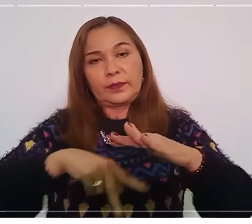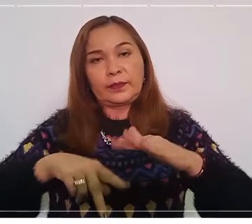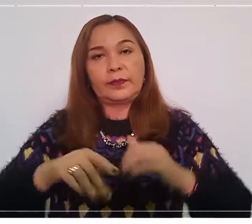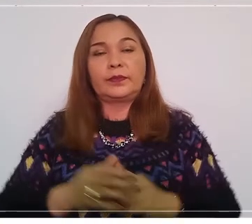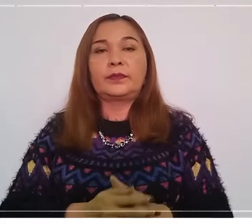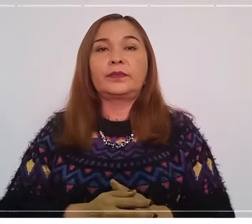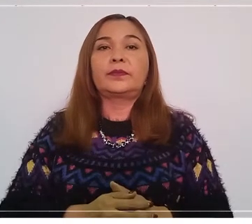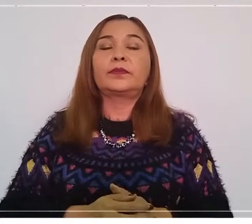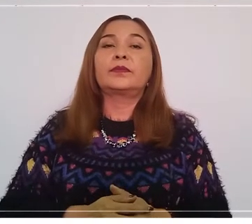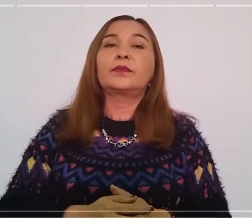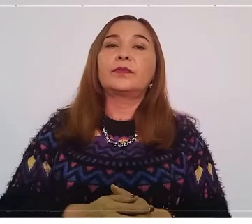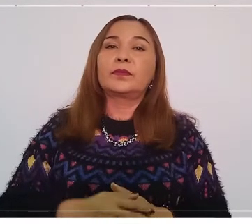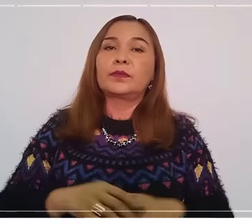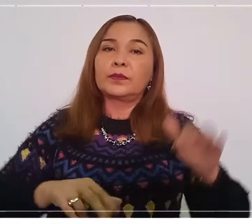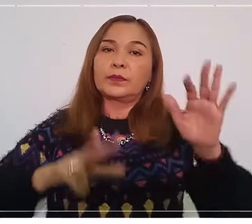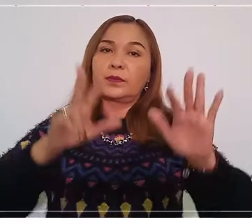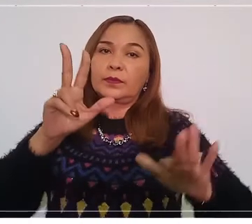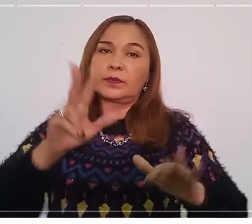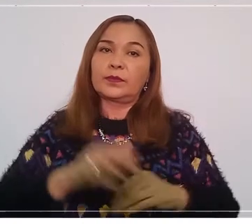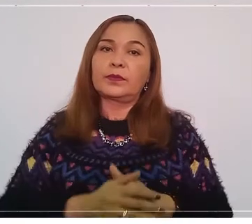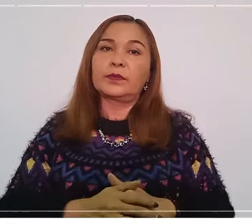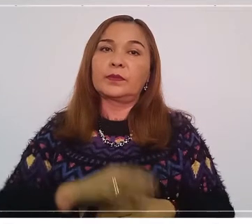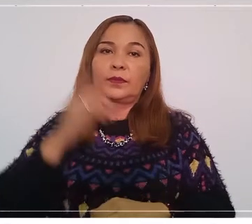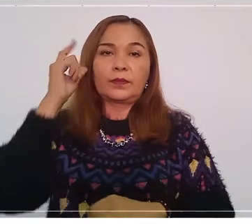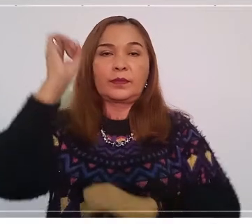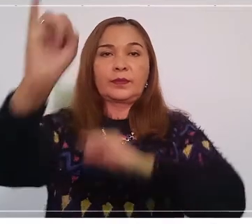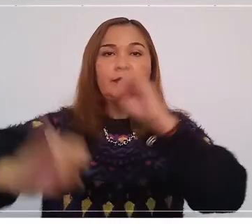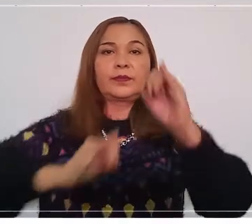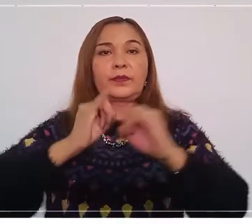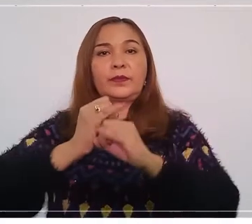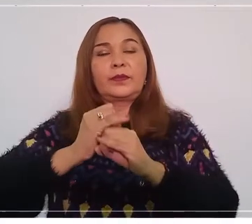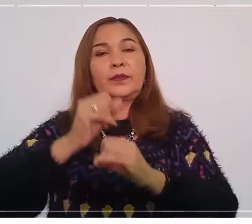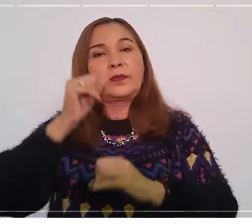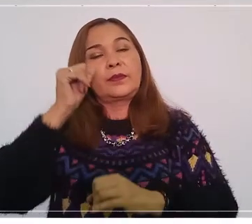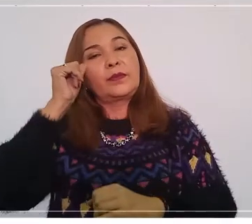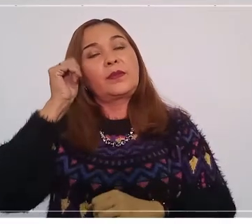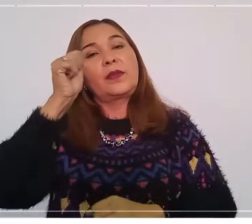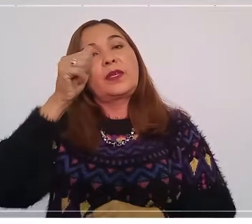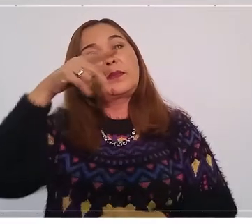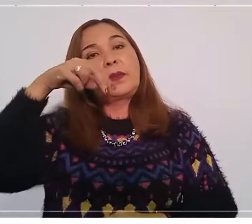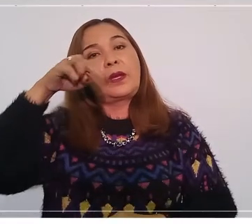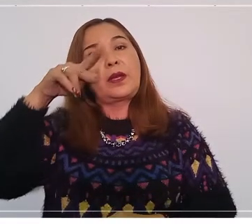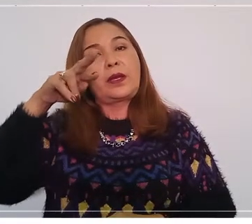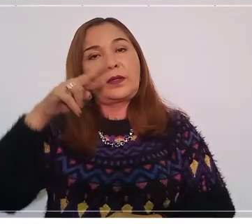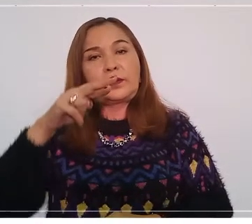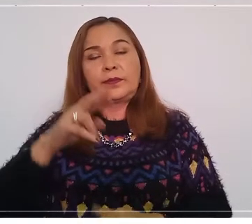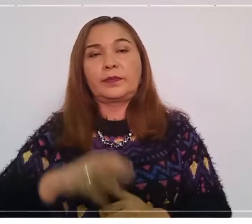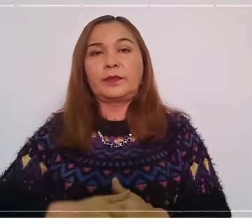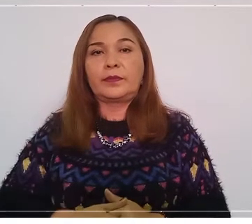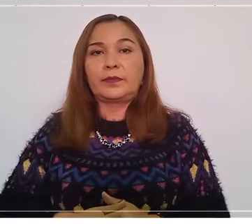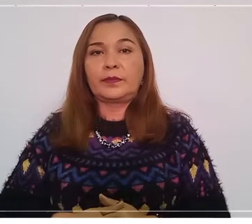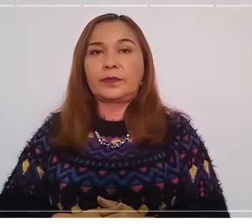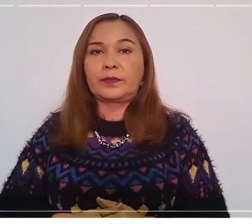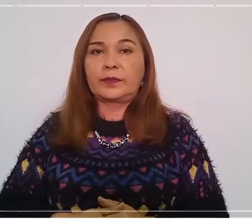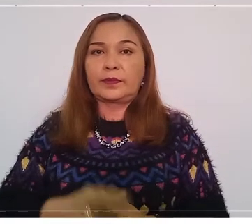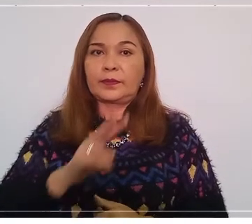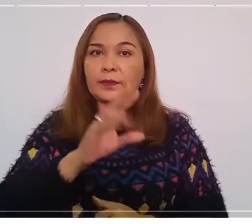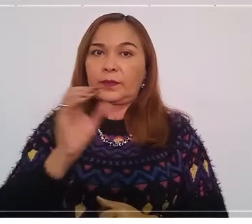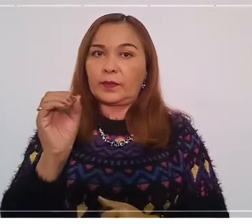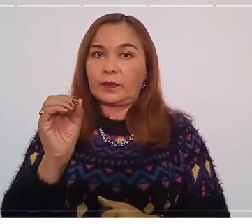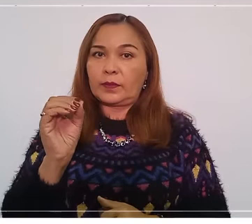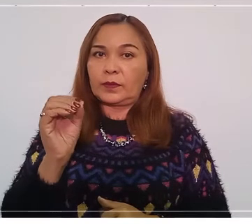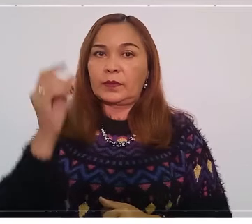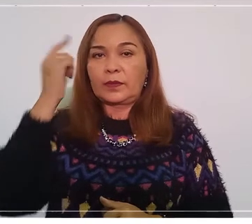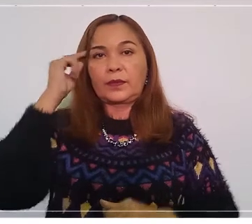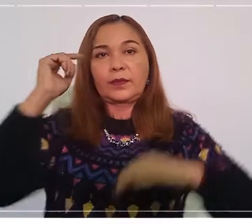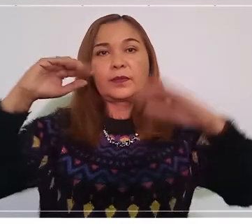día 18 día internacional del síndrome de asperger día 20